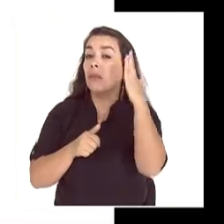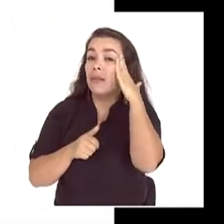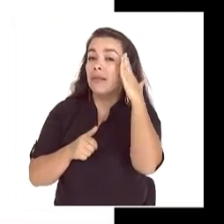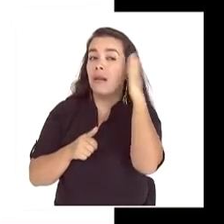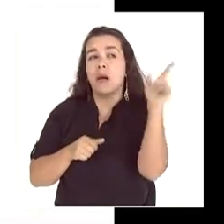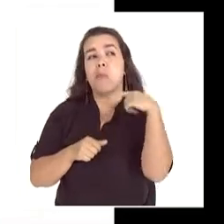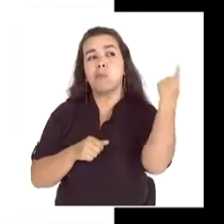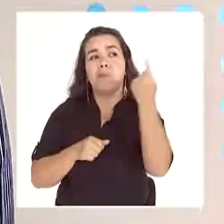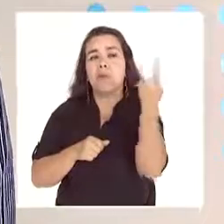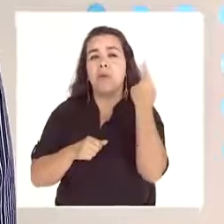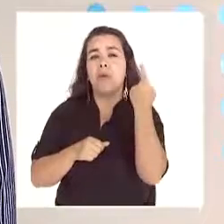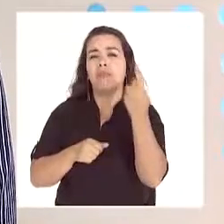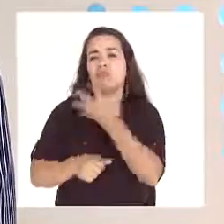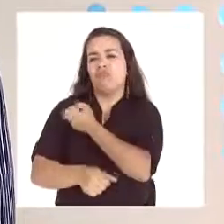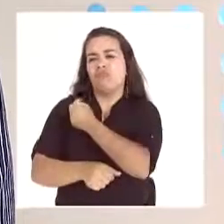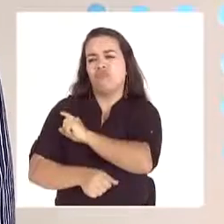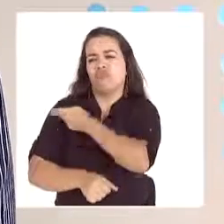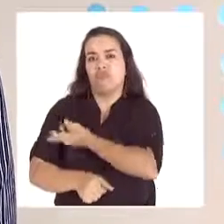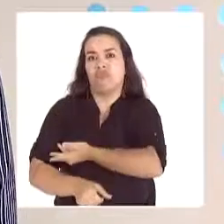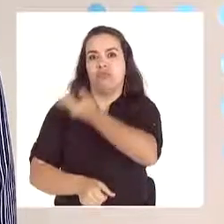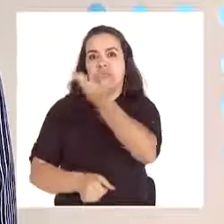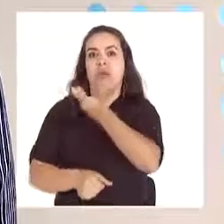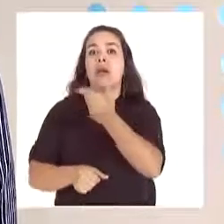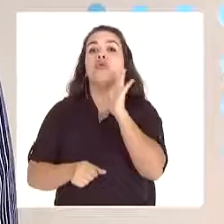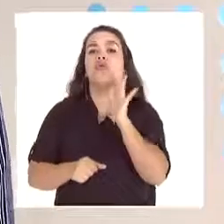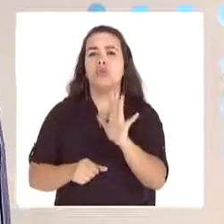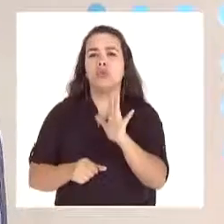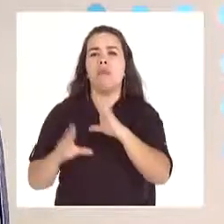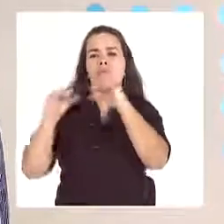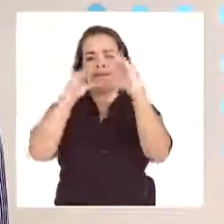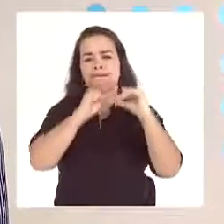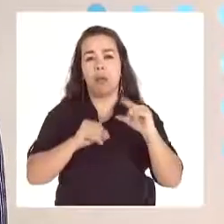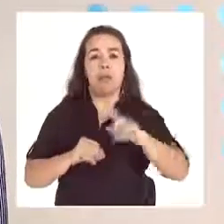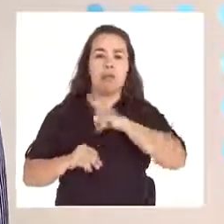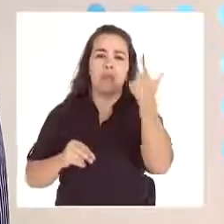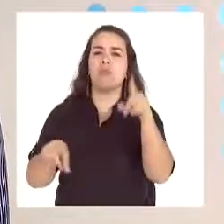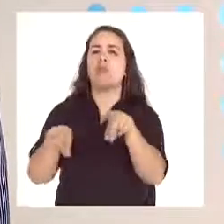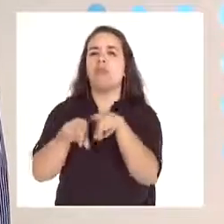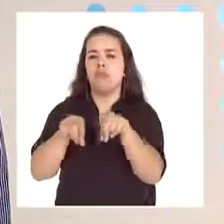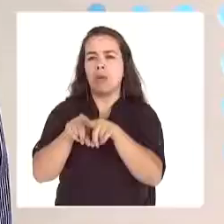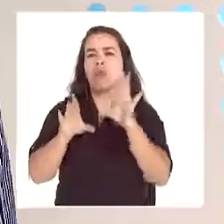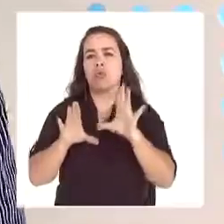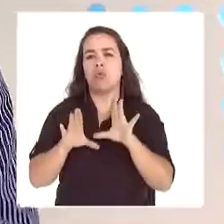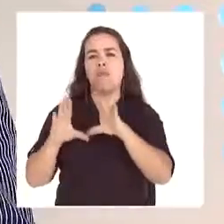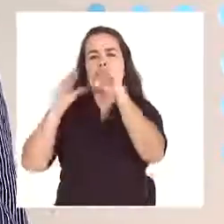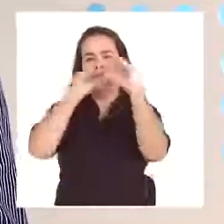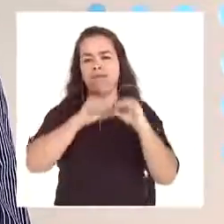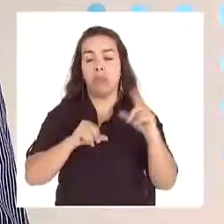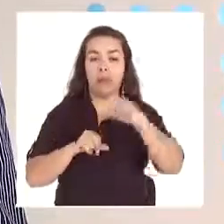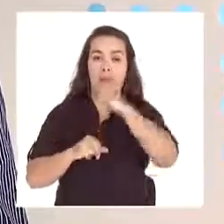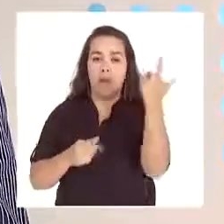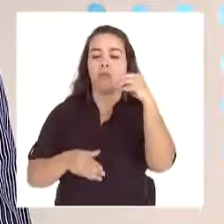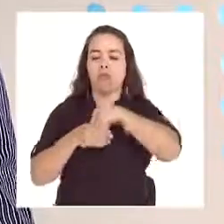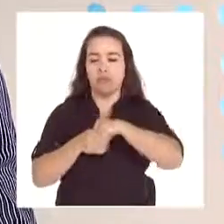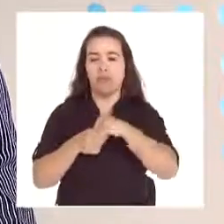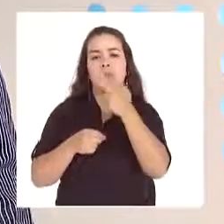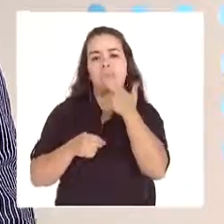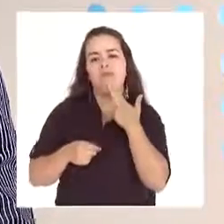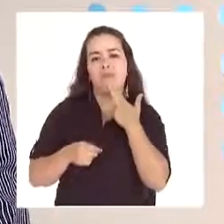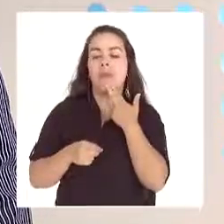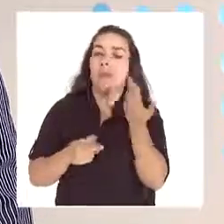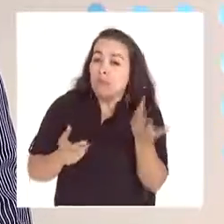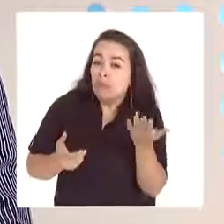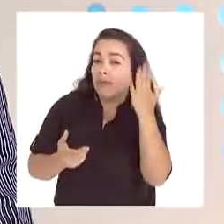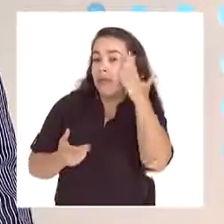hipertensión arterial tiene órganos blancos, la diabetes igualmente tiene órganos blancos y quizás el